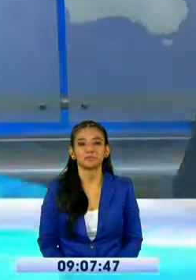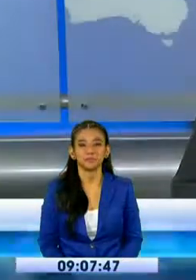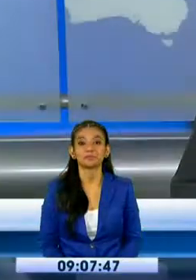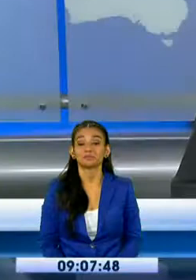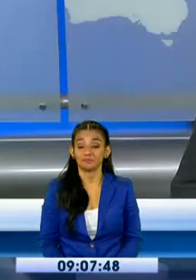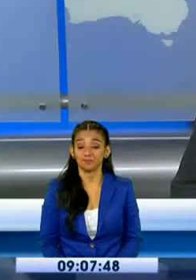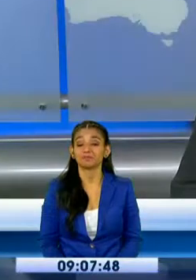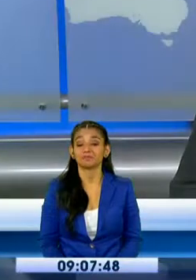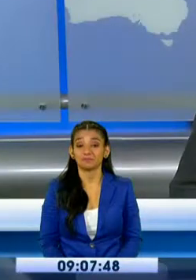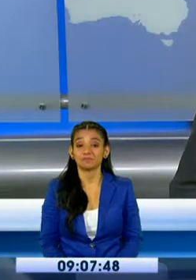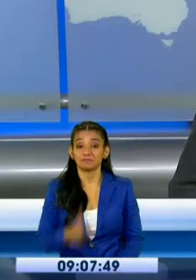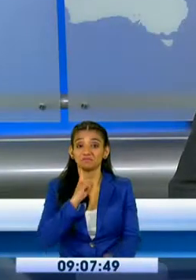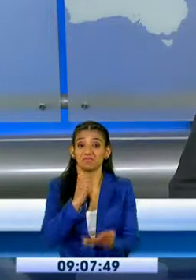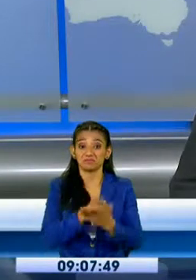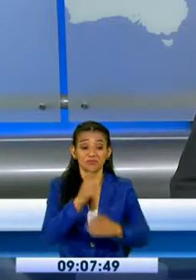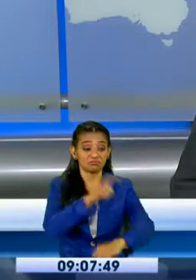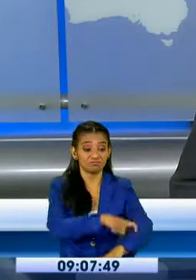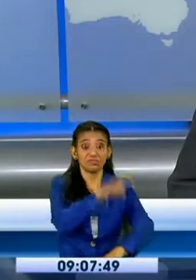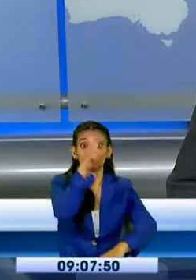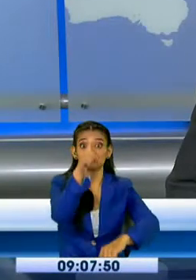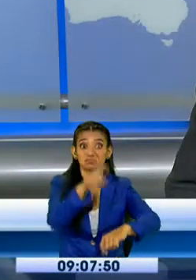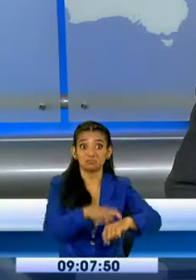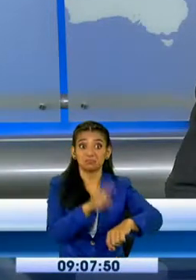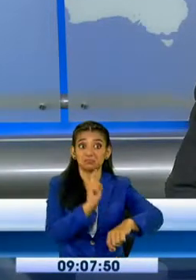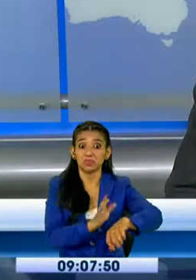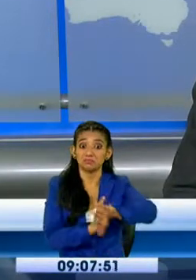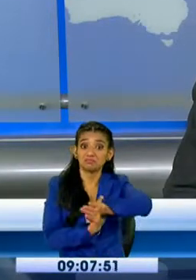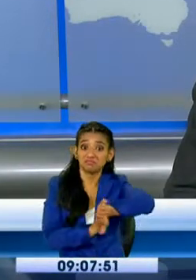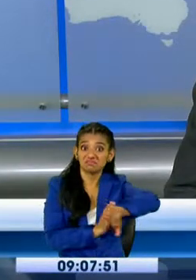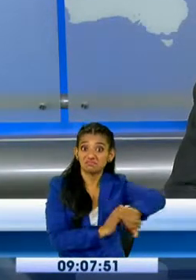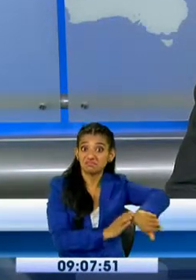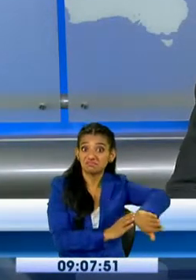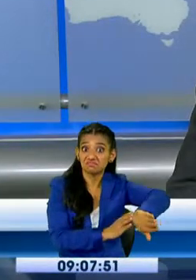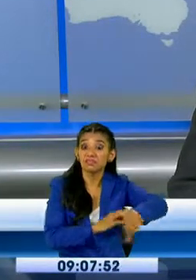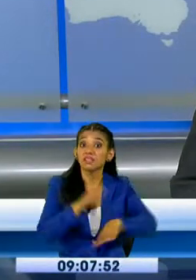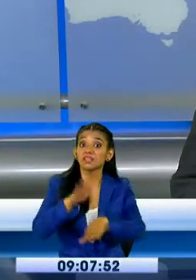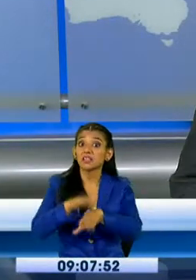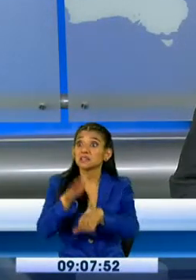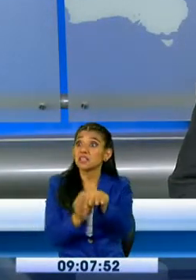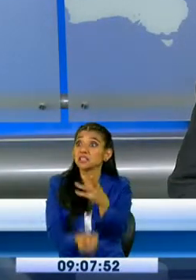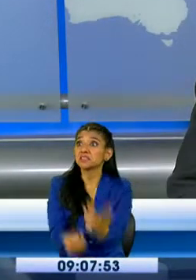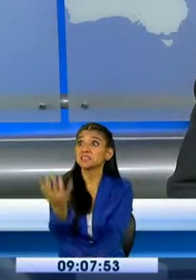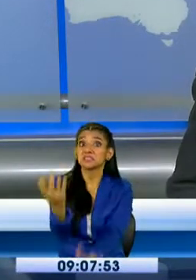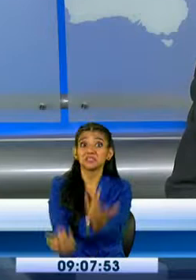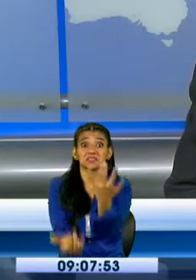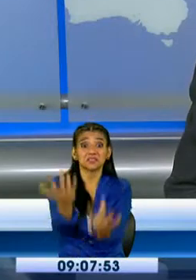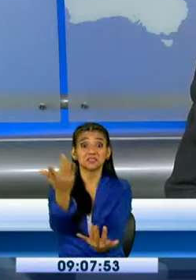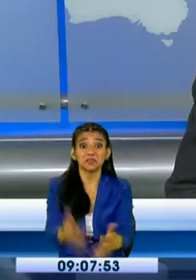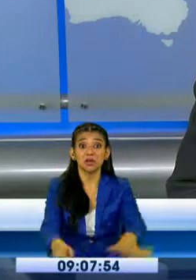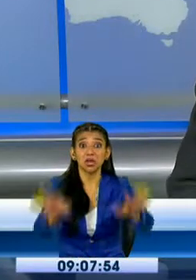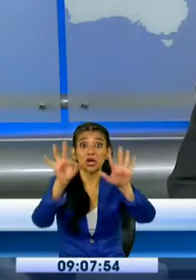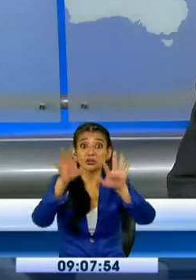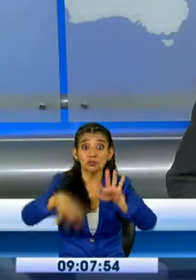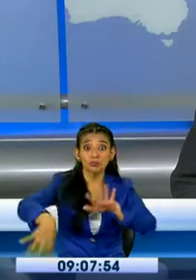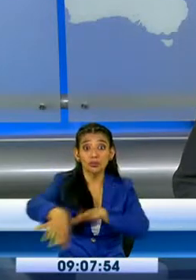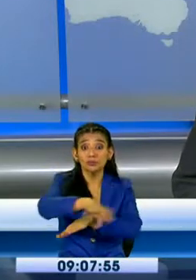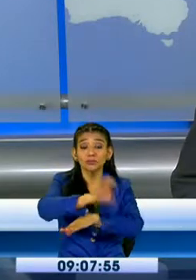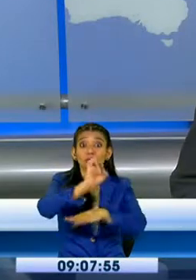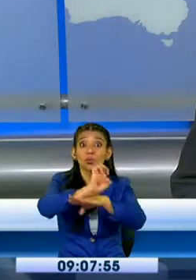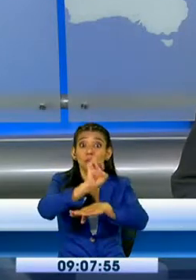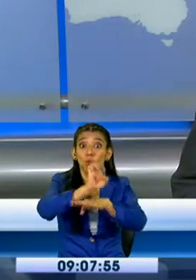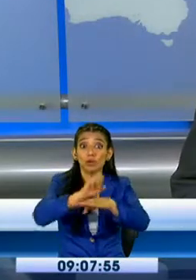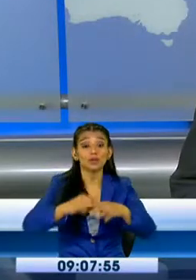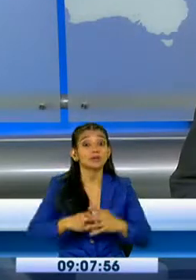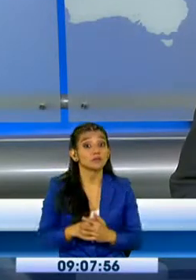Es cierto, pues el volcán como que ha pasado a segundo plano estos días por la cantidad de incendios en 8 provincias del Ecuador.